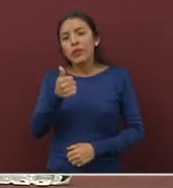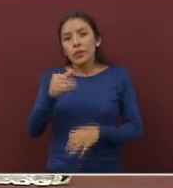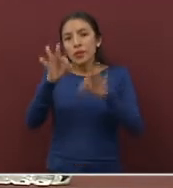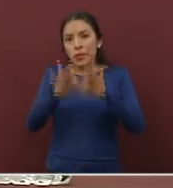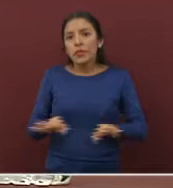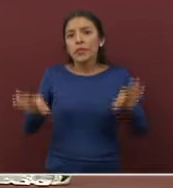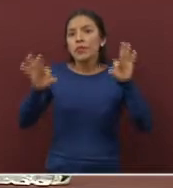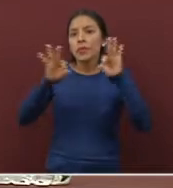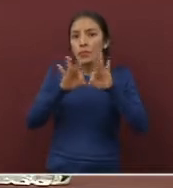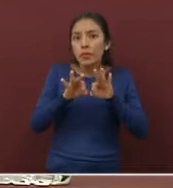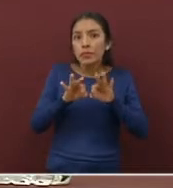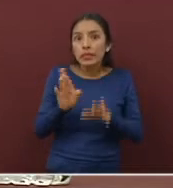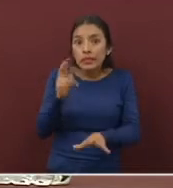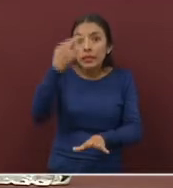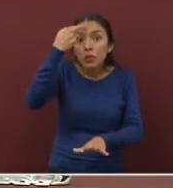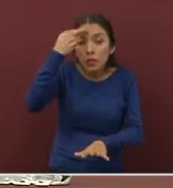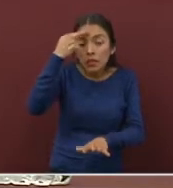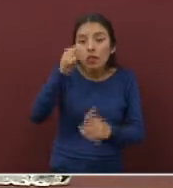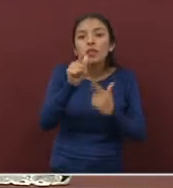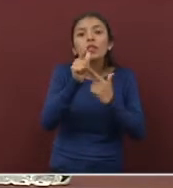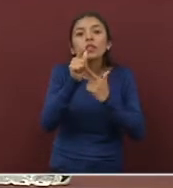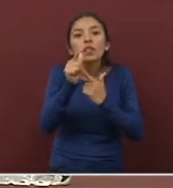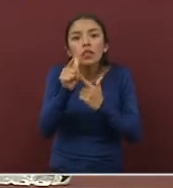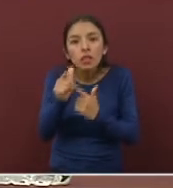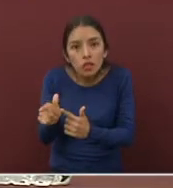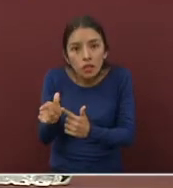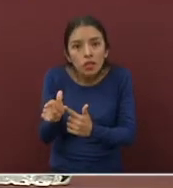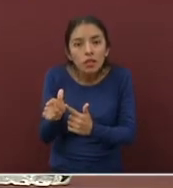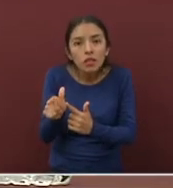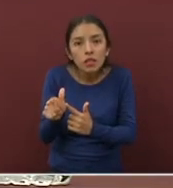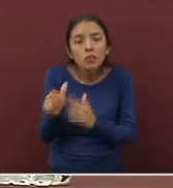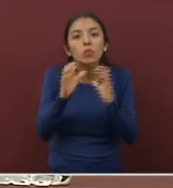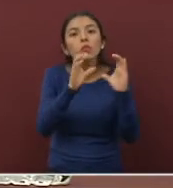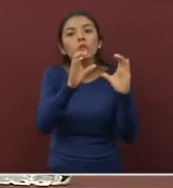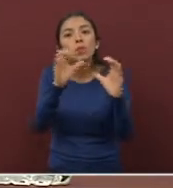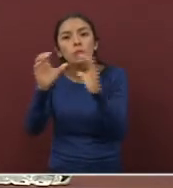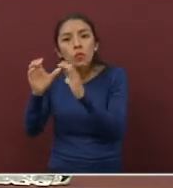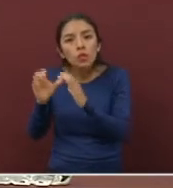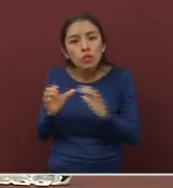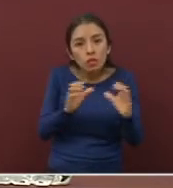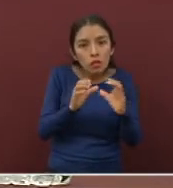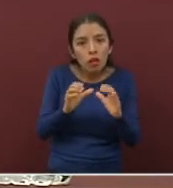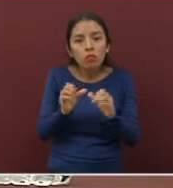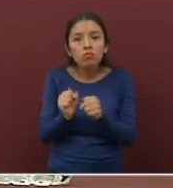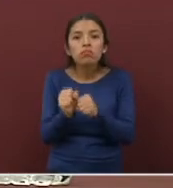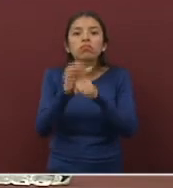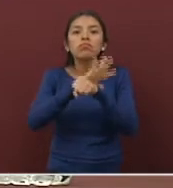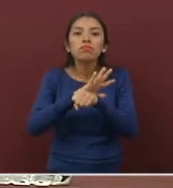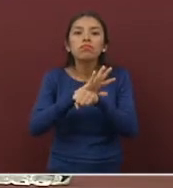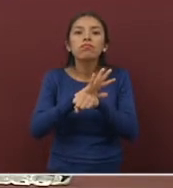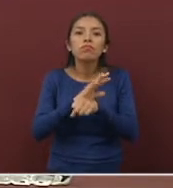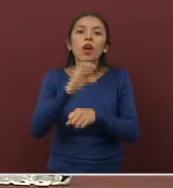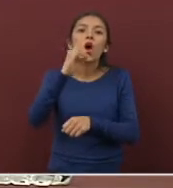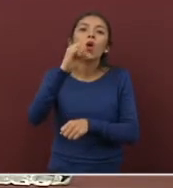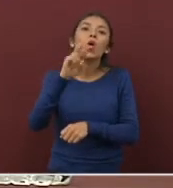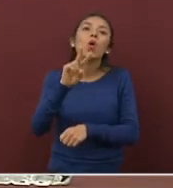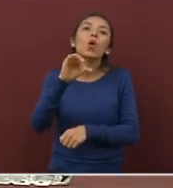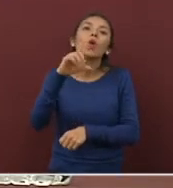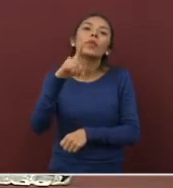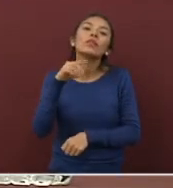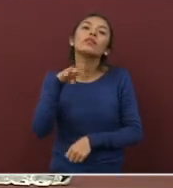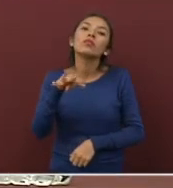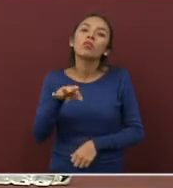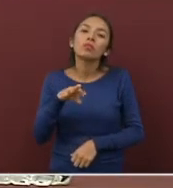seguimos en alerta preventiva por kobe 19 de preferencia recuerden quédense en casa